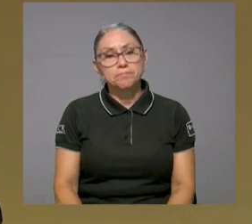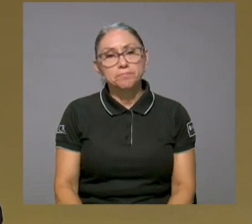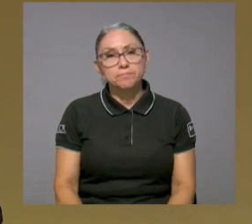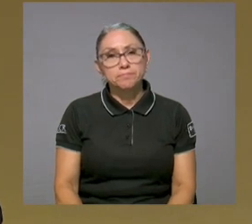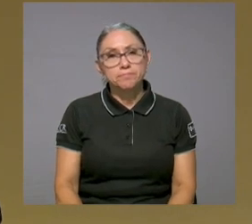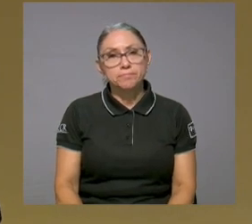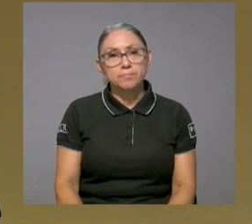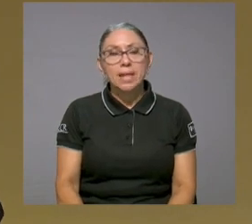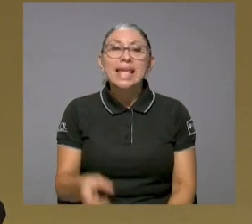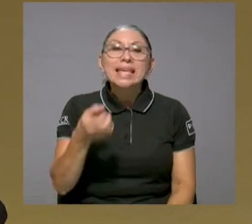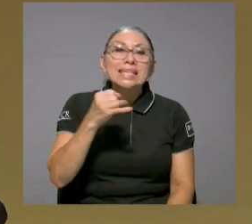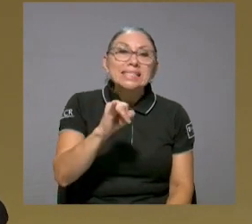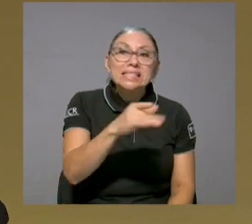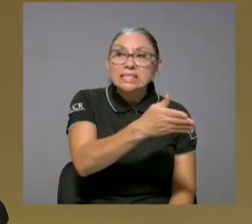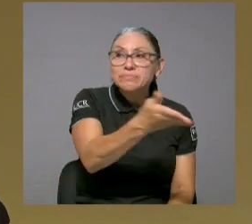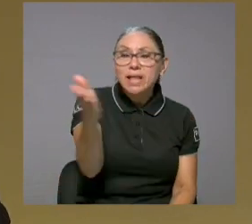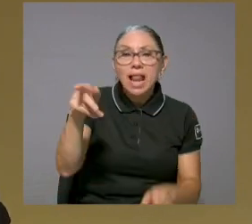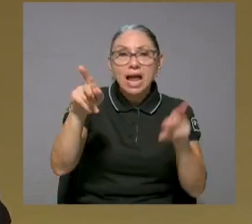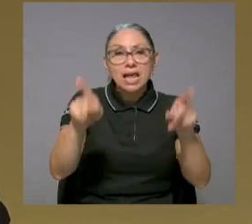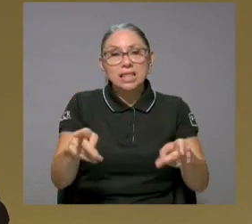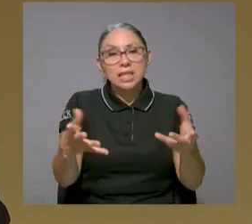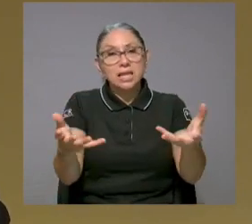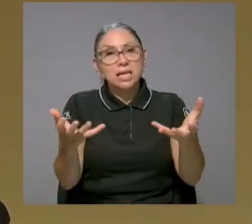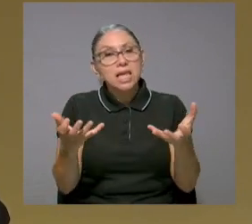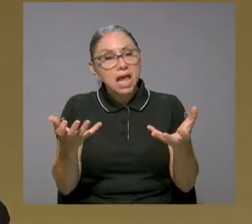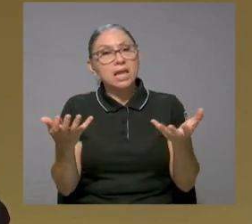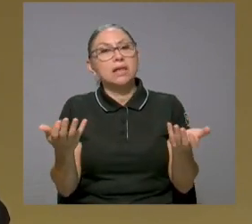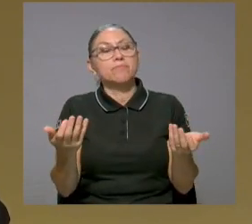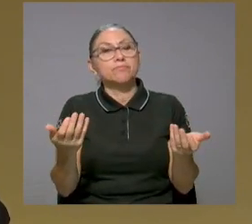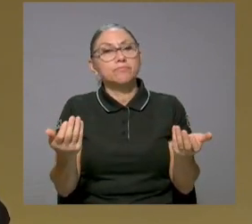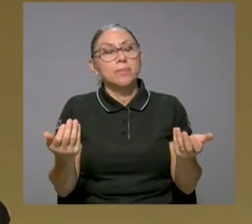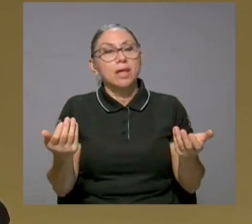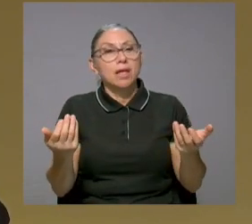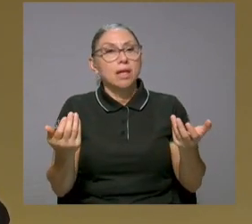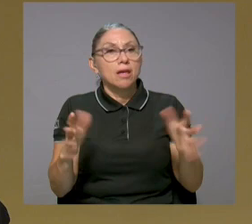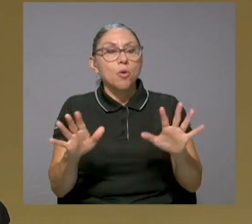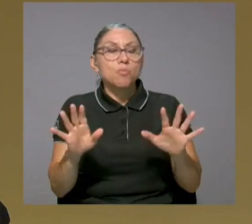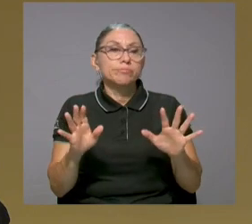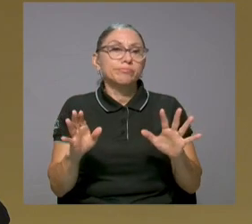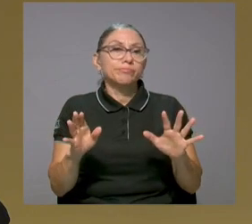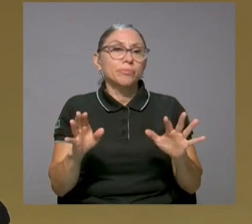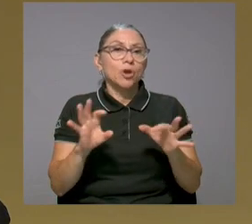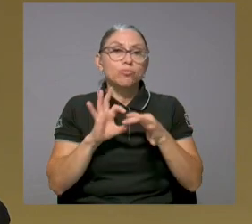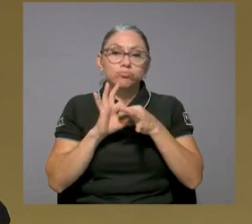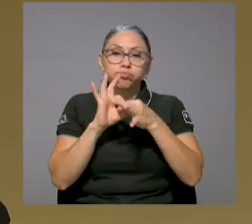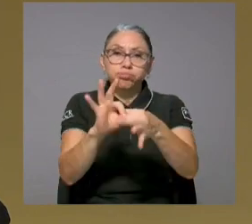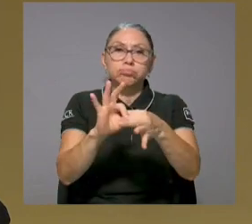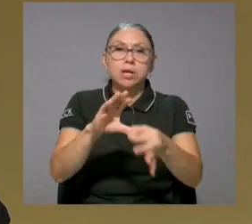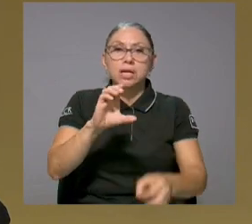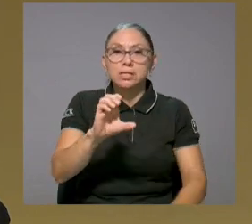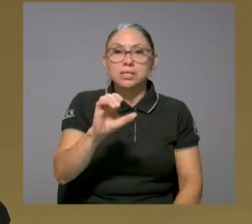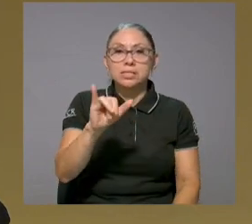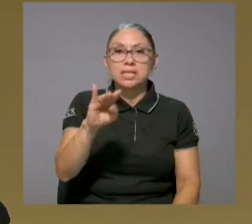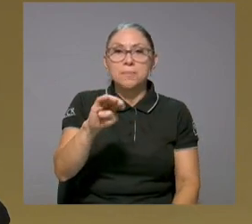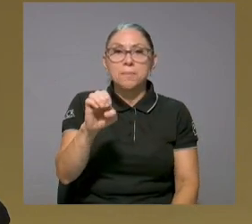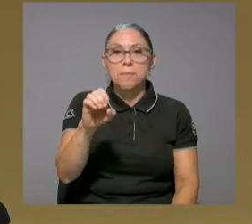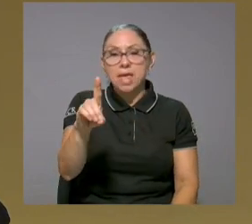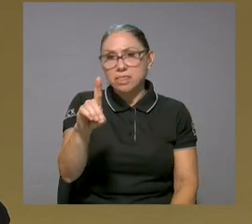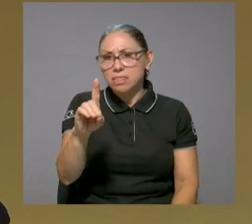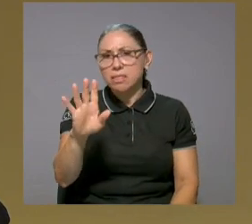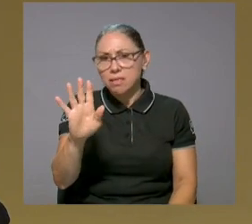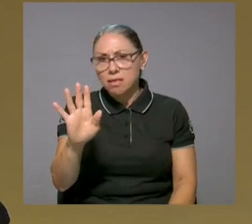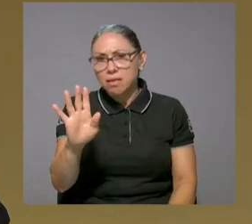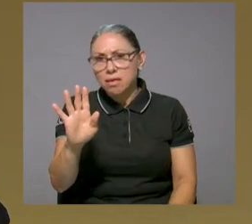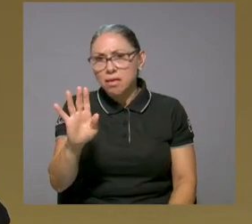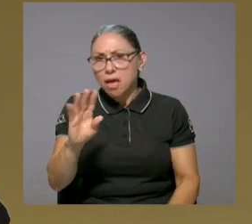Si la gente quiere entrar en relación con CIMED, me parece que debe